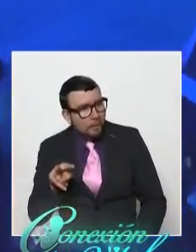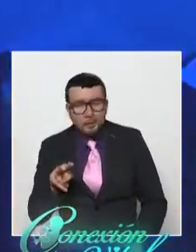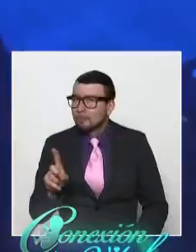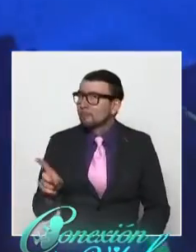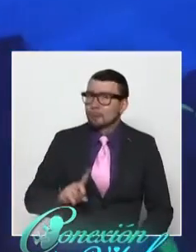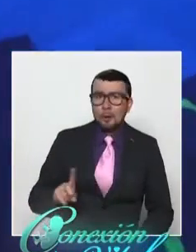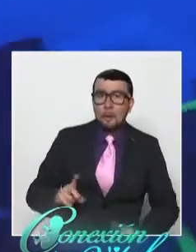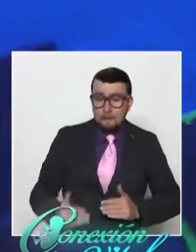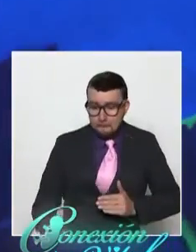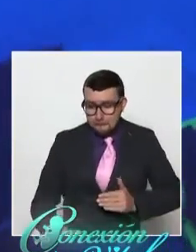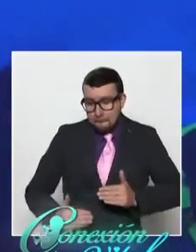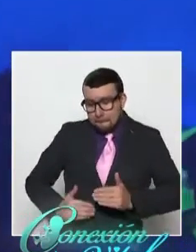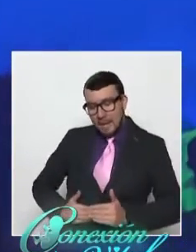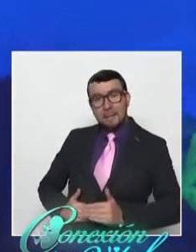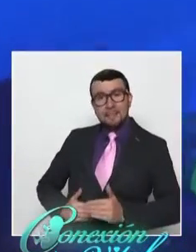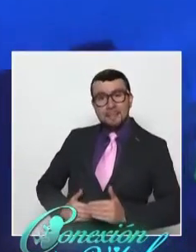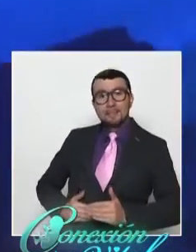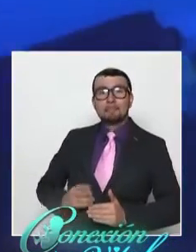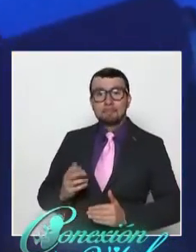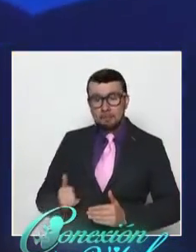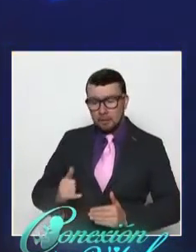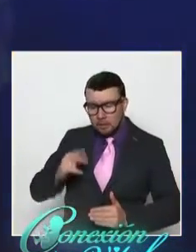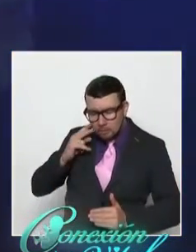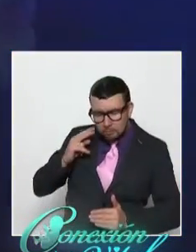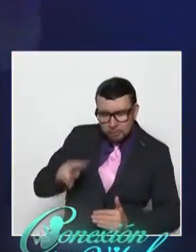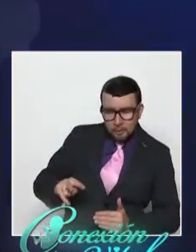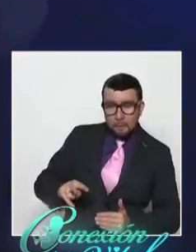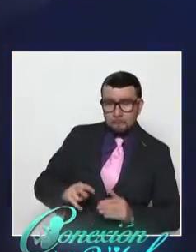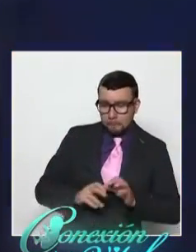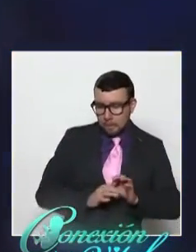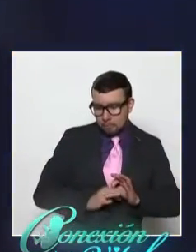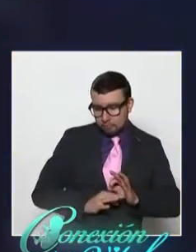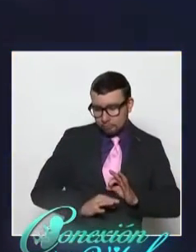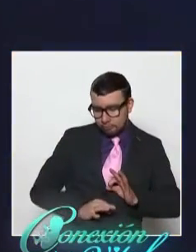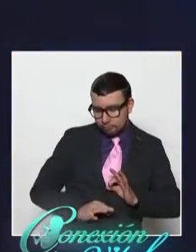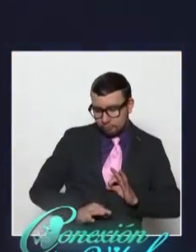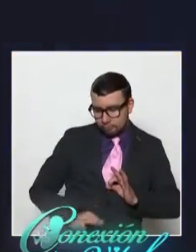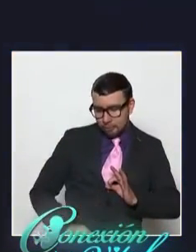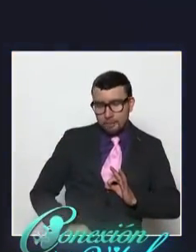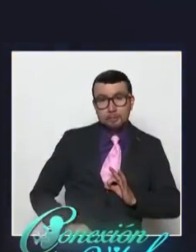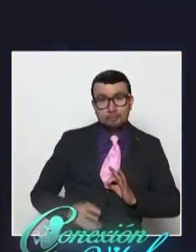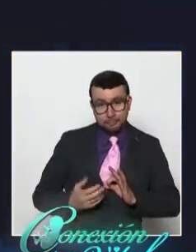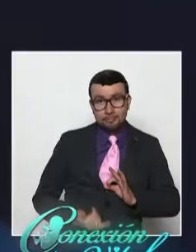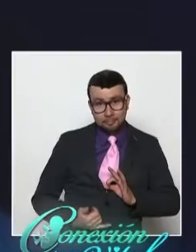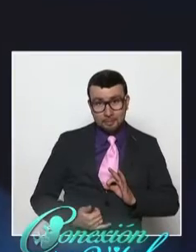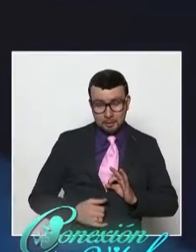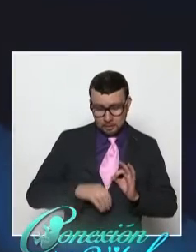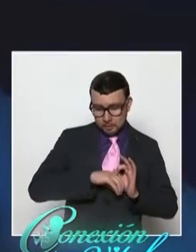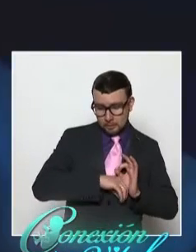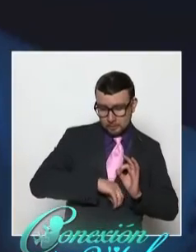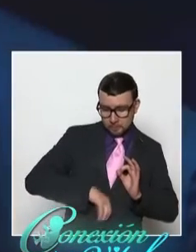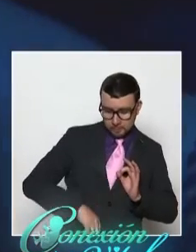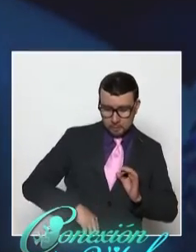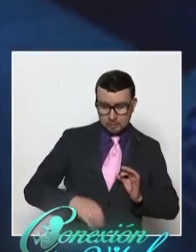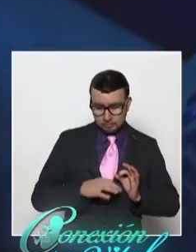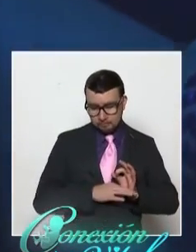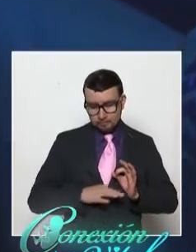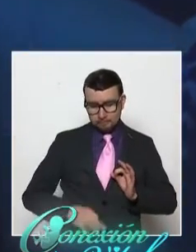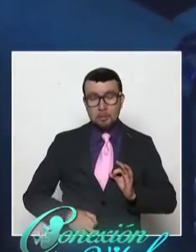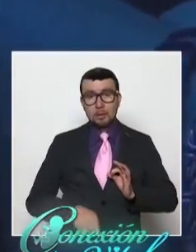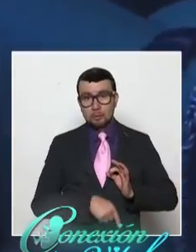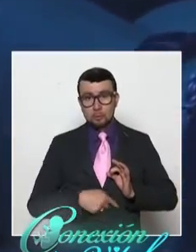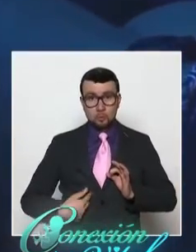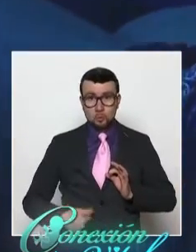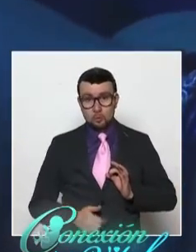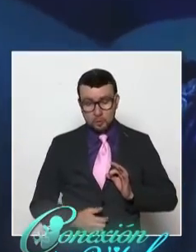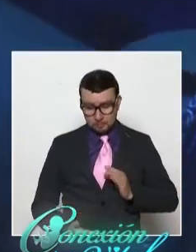está en un trayecto entre ya la parte en que pasa el colédoco hacia el intestino por